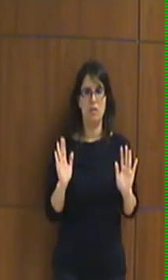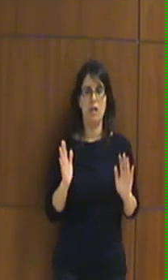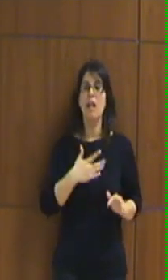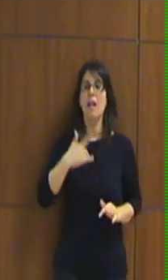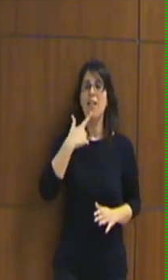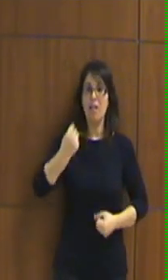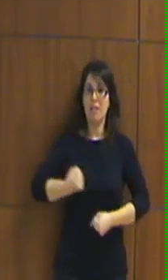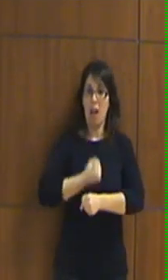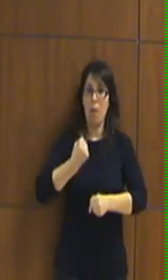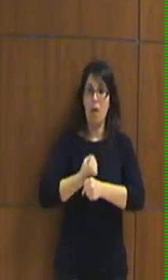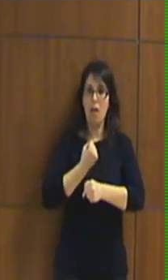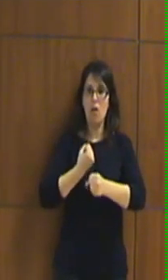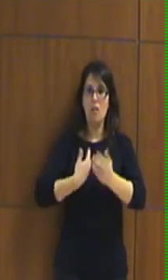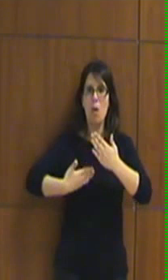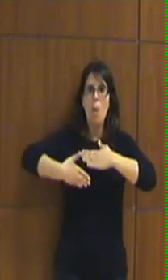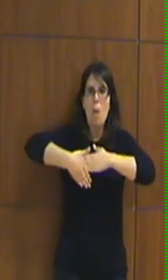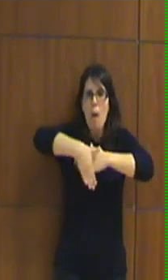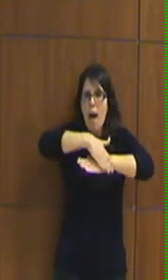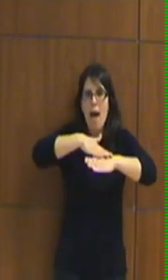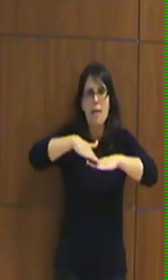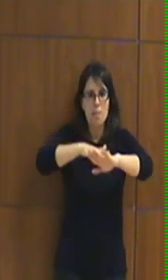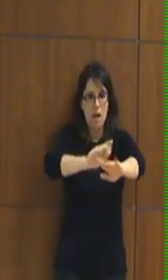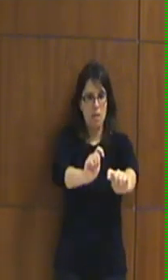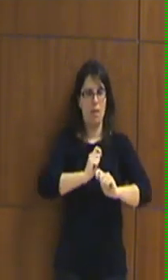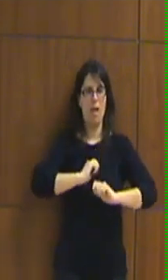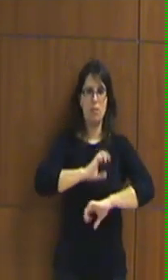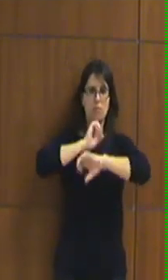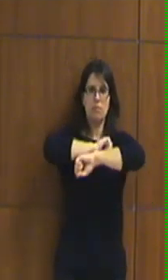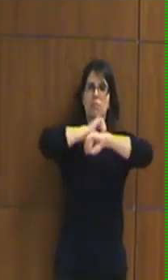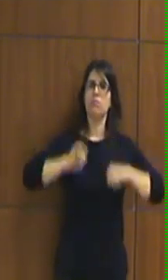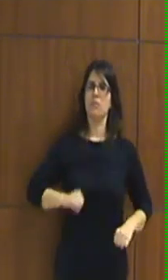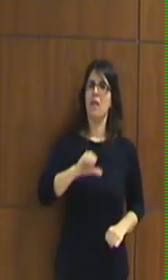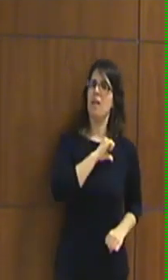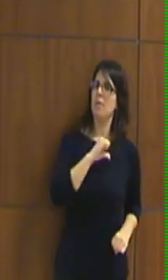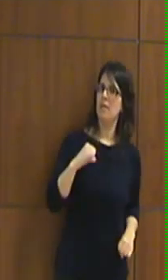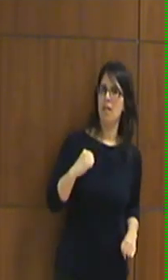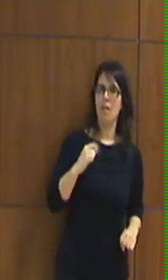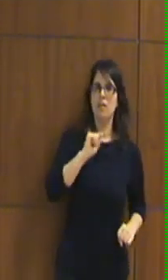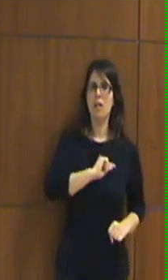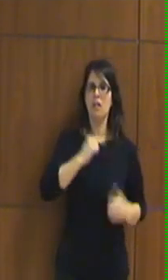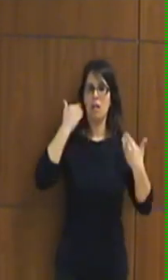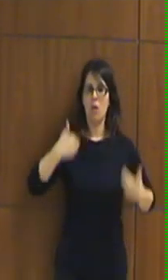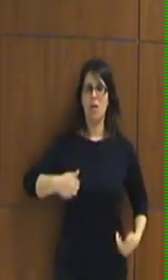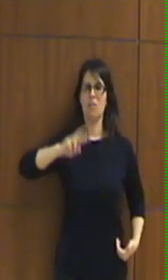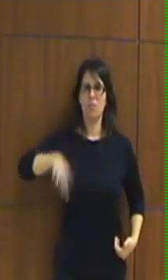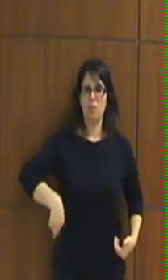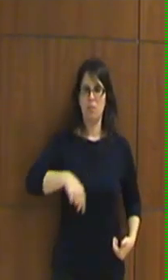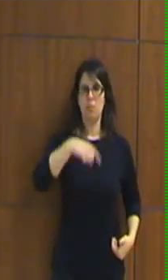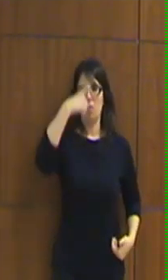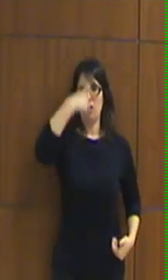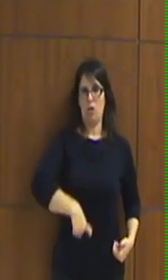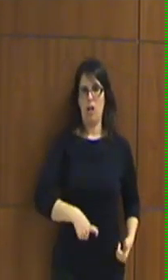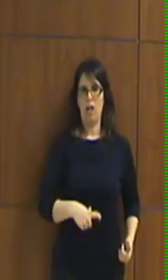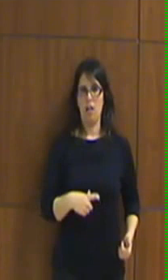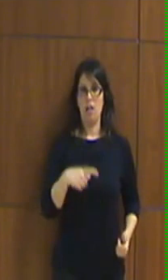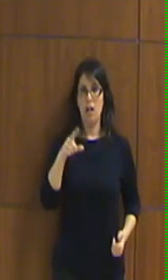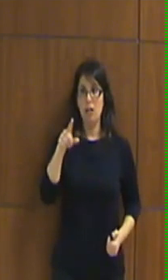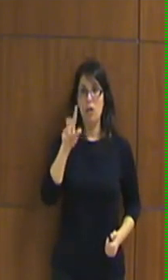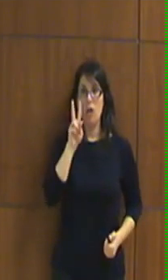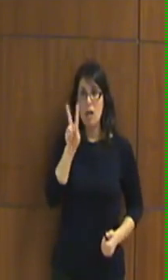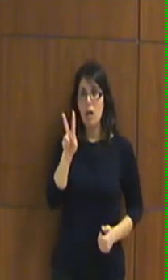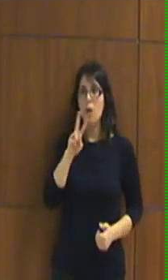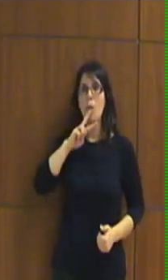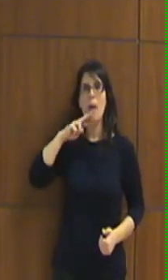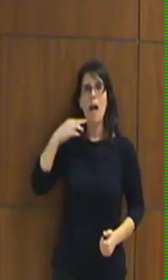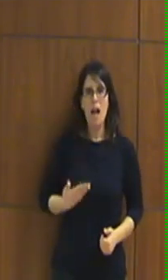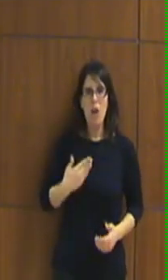la base de la independencia y el de sentirte persona, ¿no? Es decir, y esto se valora mucho de las personas con discapacidad cuando consiguen